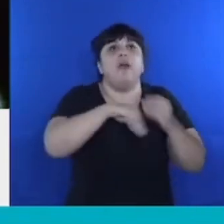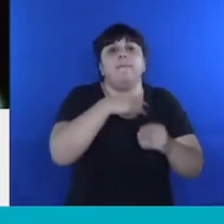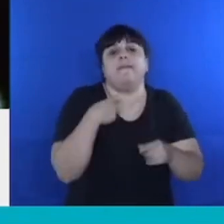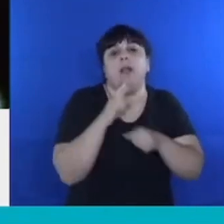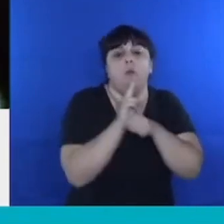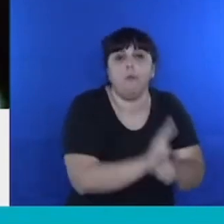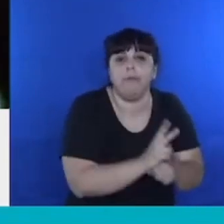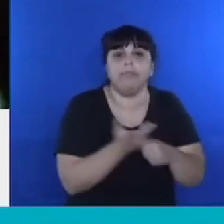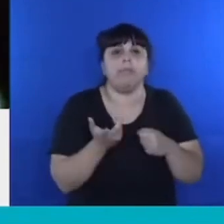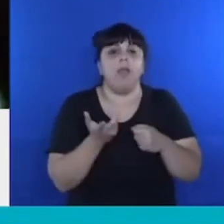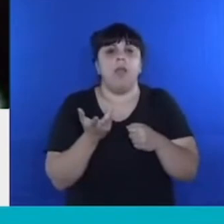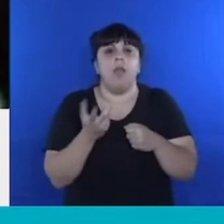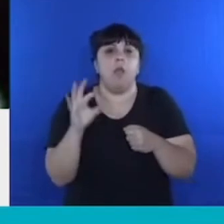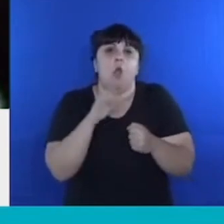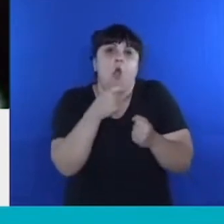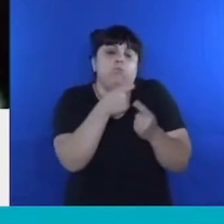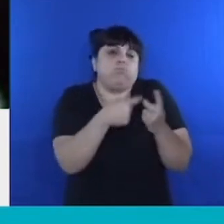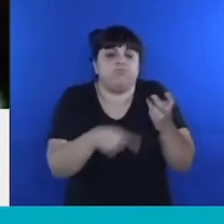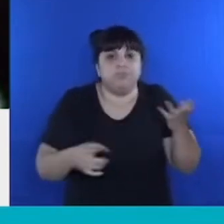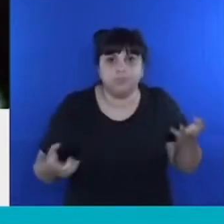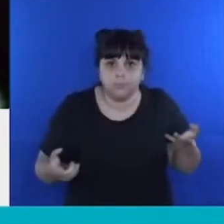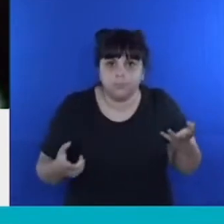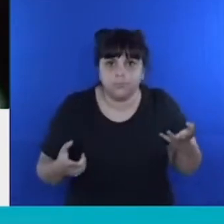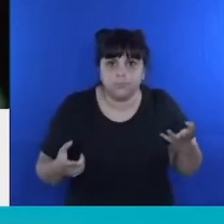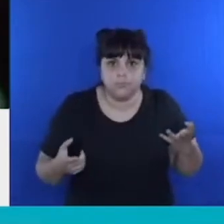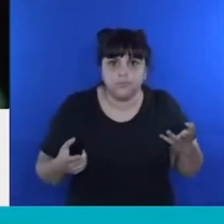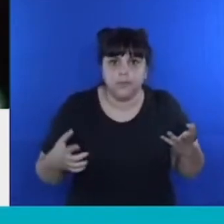enfermo o cuestiones por el estilo.